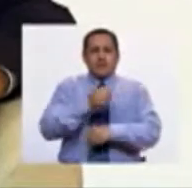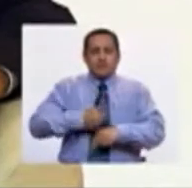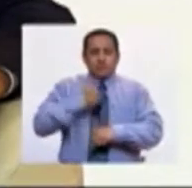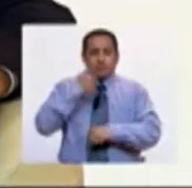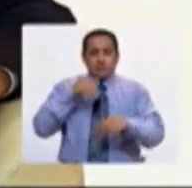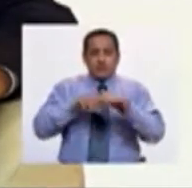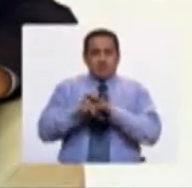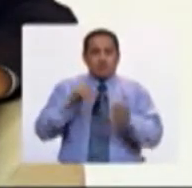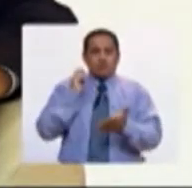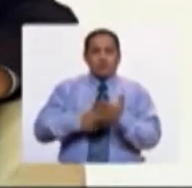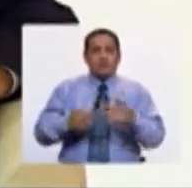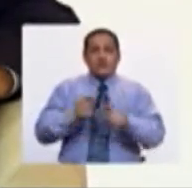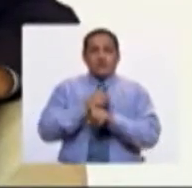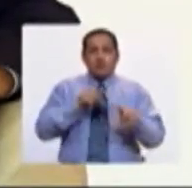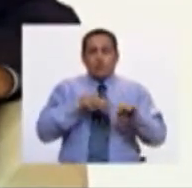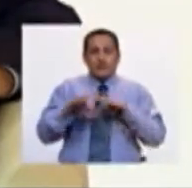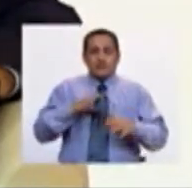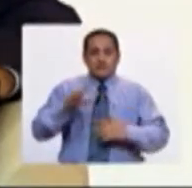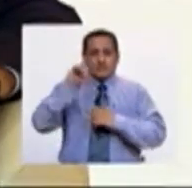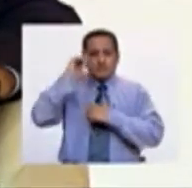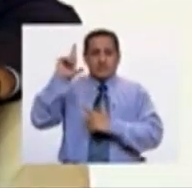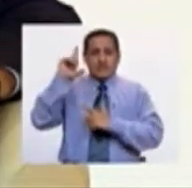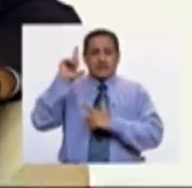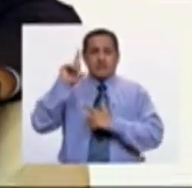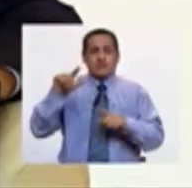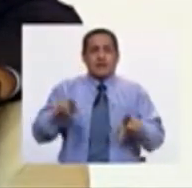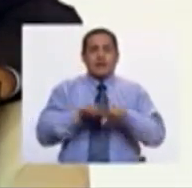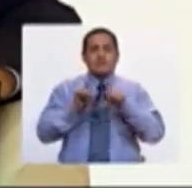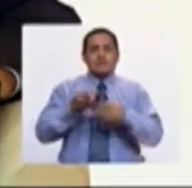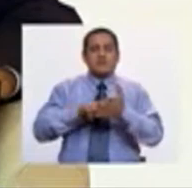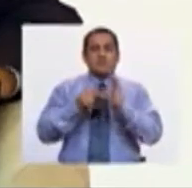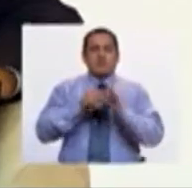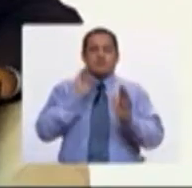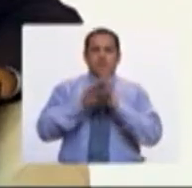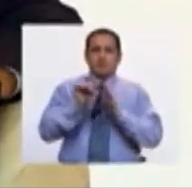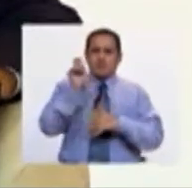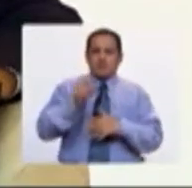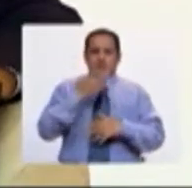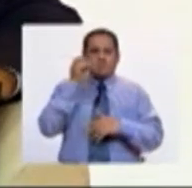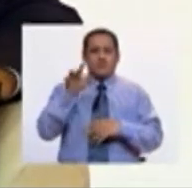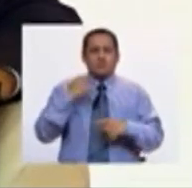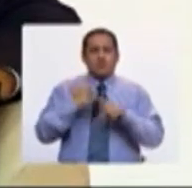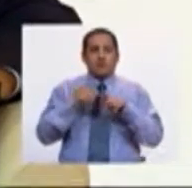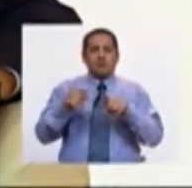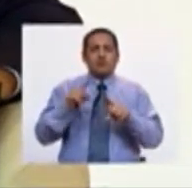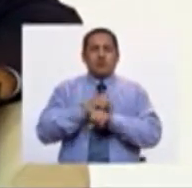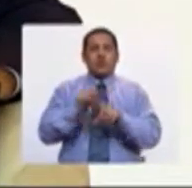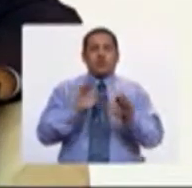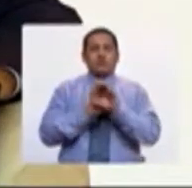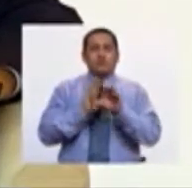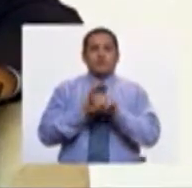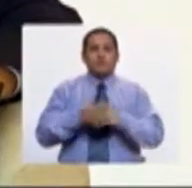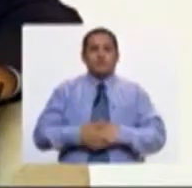una multa a quien no hiciese el servicio militar obligatorio se consideraba que era discriminatorio y por lo tanto